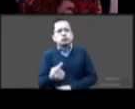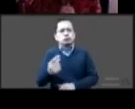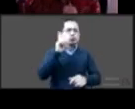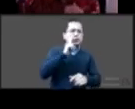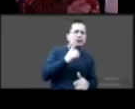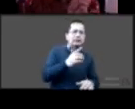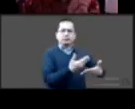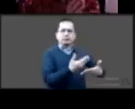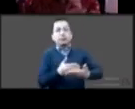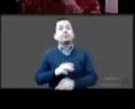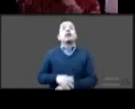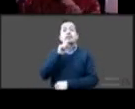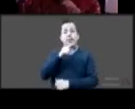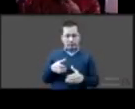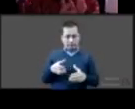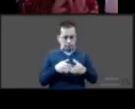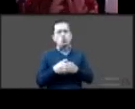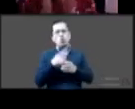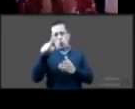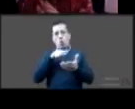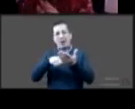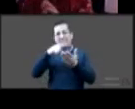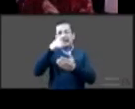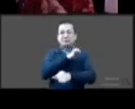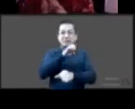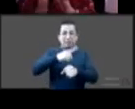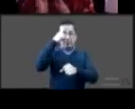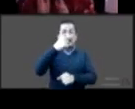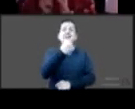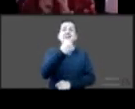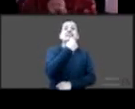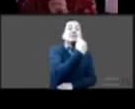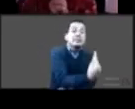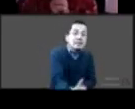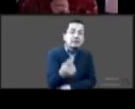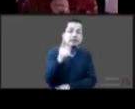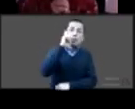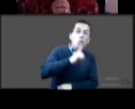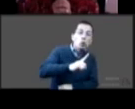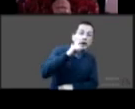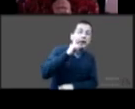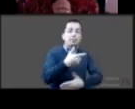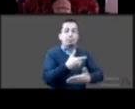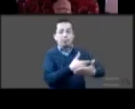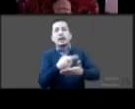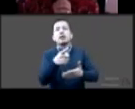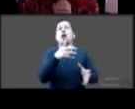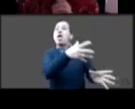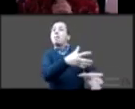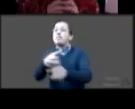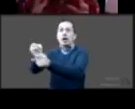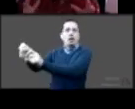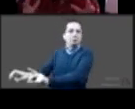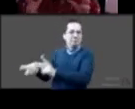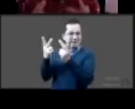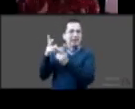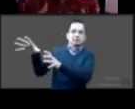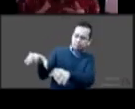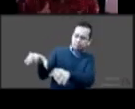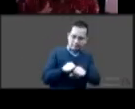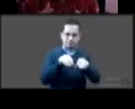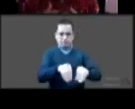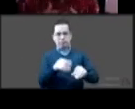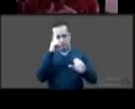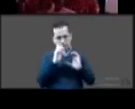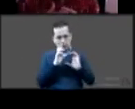niños víctimas de trata. Y por el otro lado, las fiscalías de investigación, hemos reunido